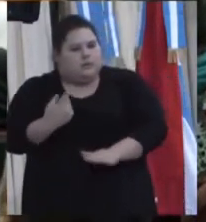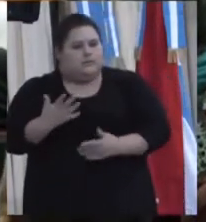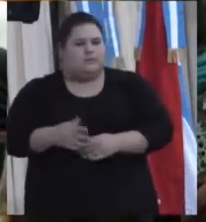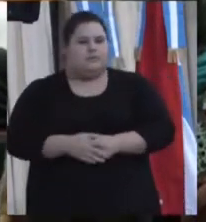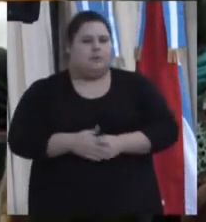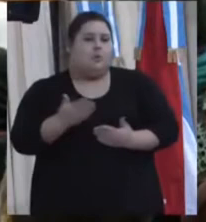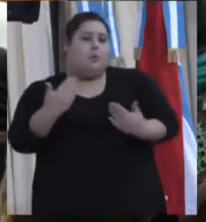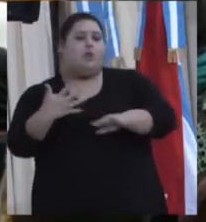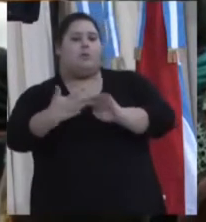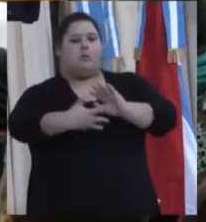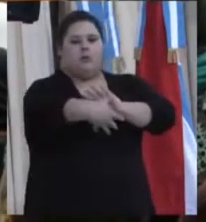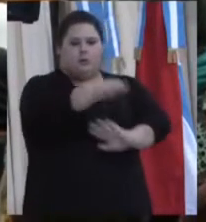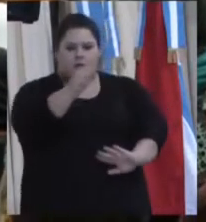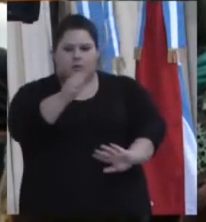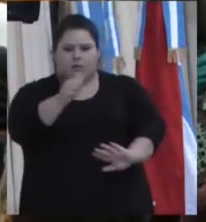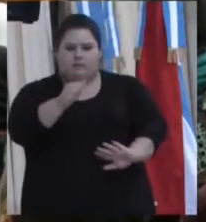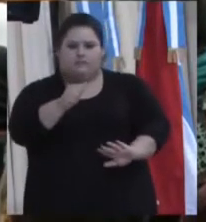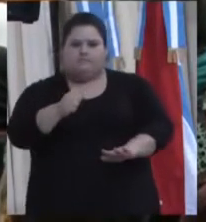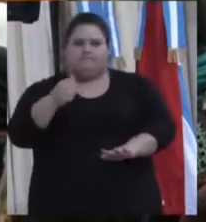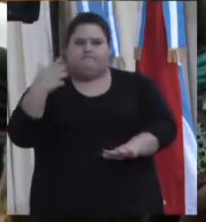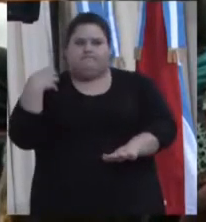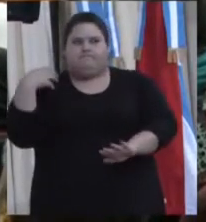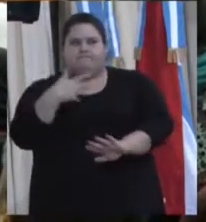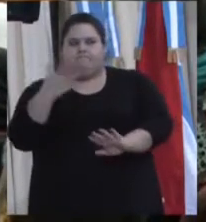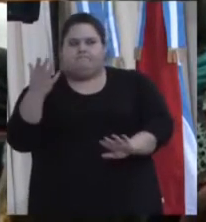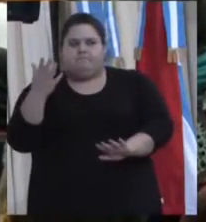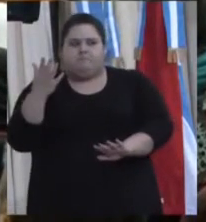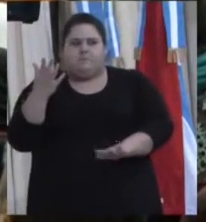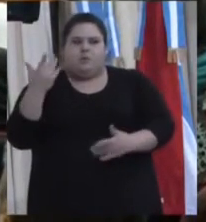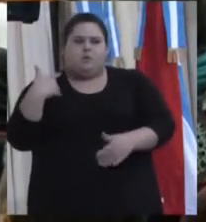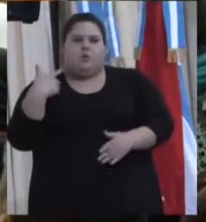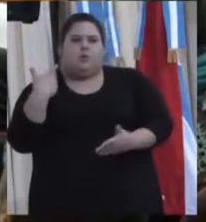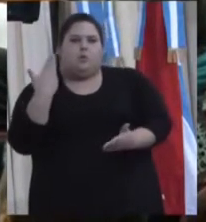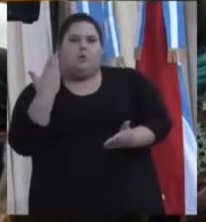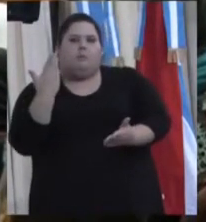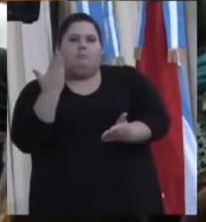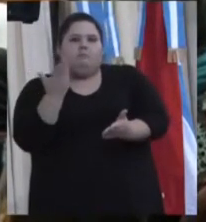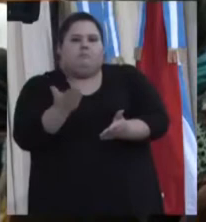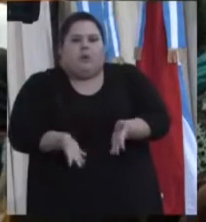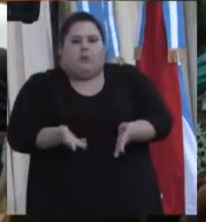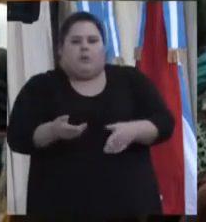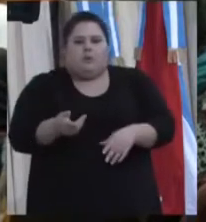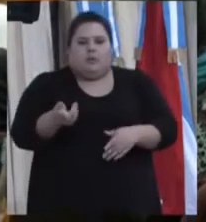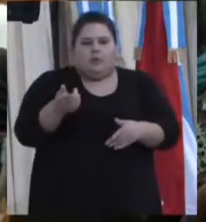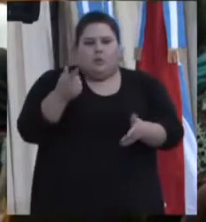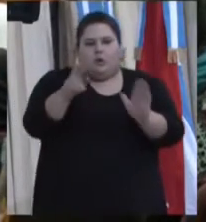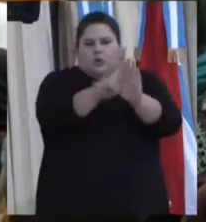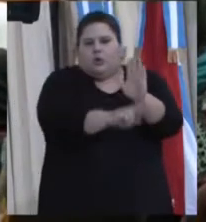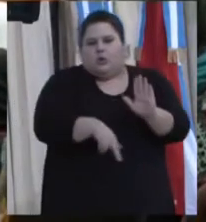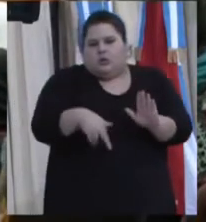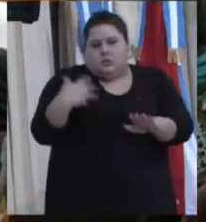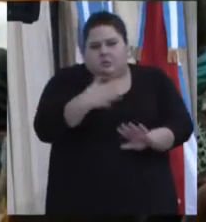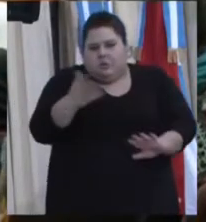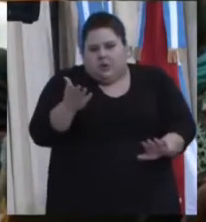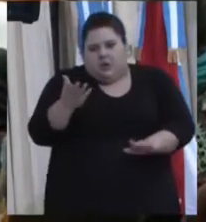porción. Generalmente cada vez más aplicamos determinado tipo de regulaciones específicas dadas por determinados